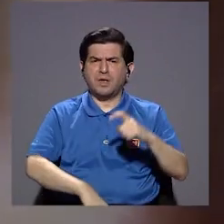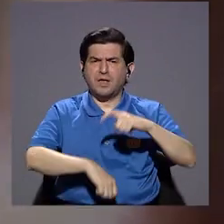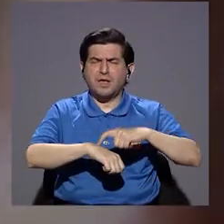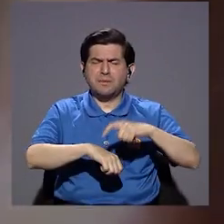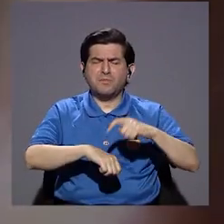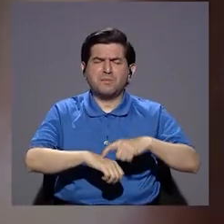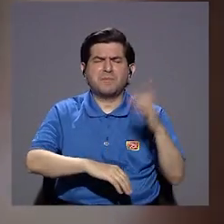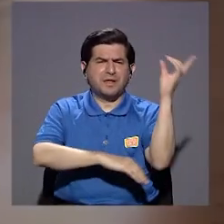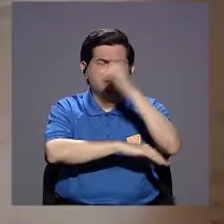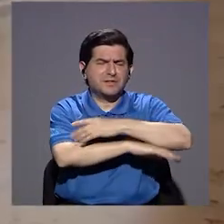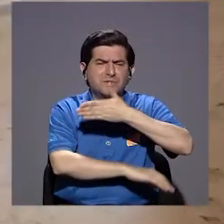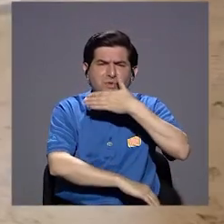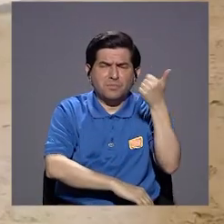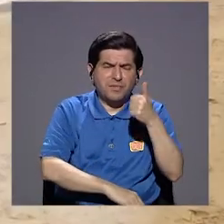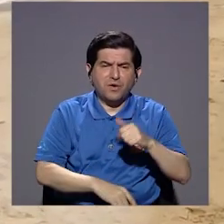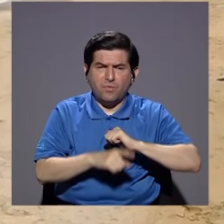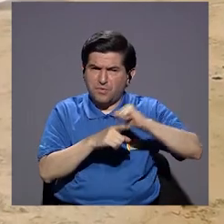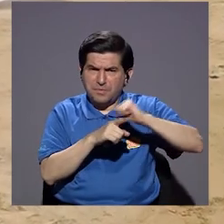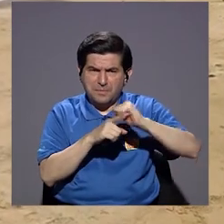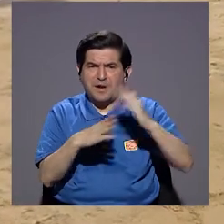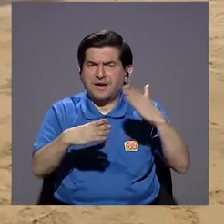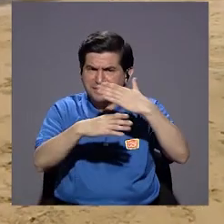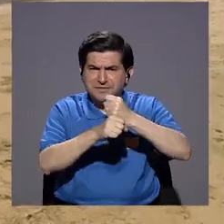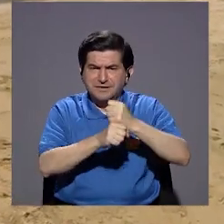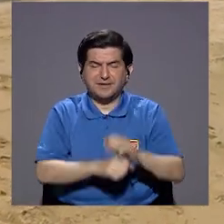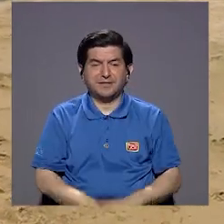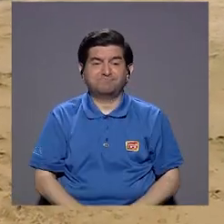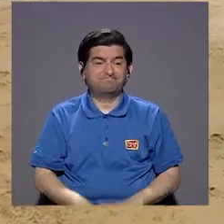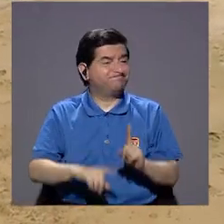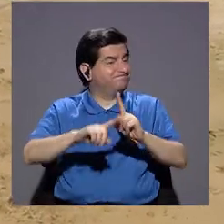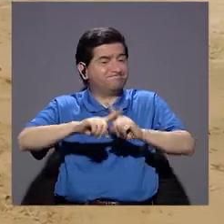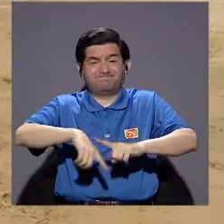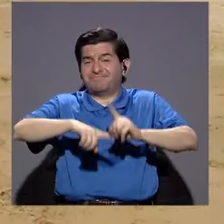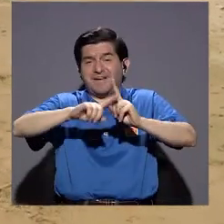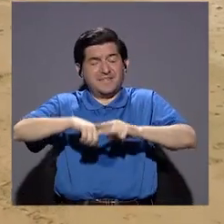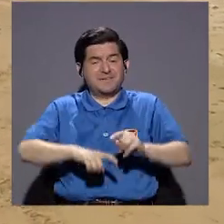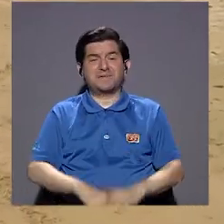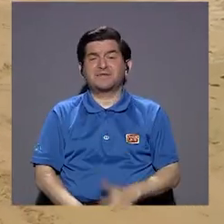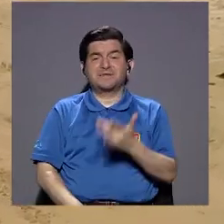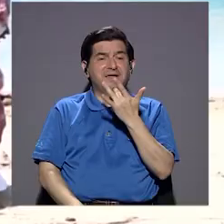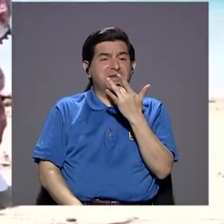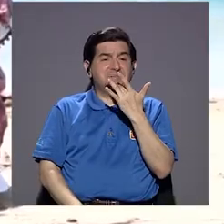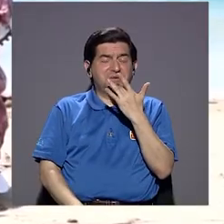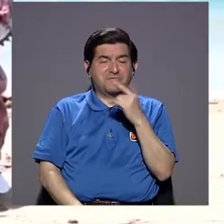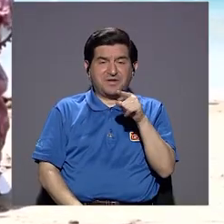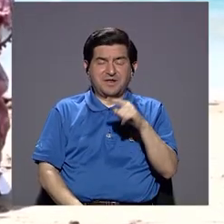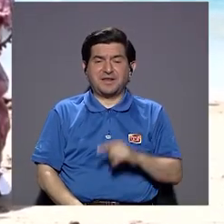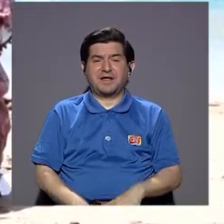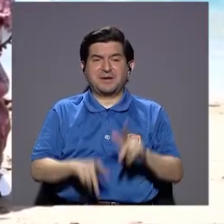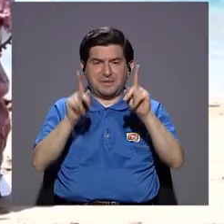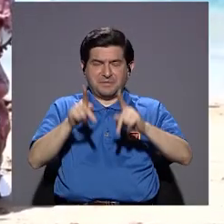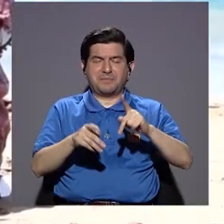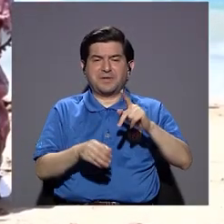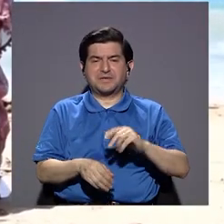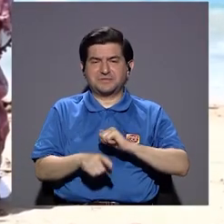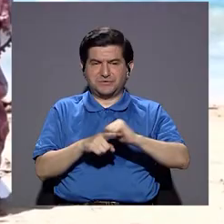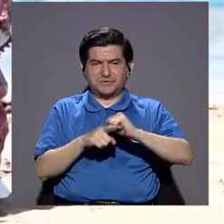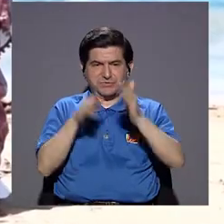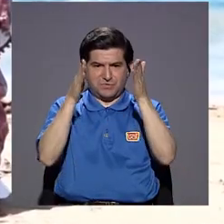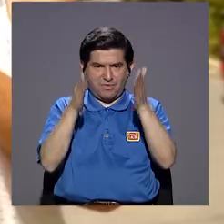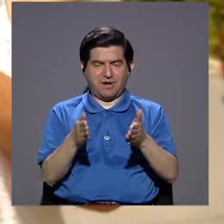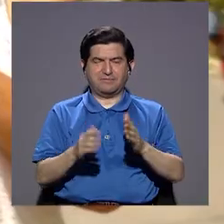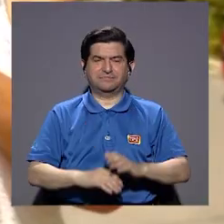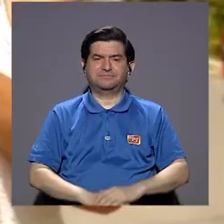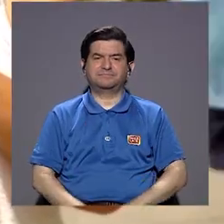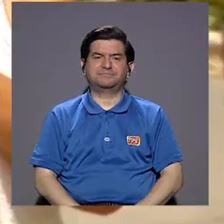hora recomendable para practicarlo? Y eso depende de lo que prefiera el